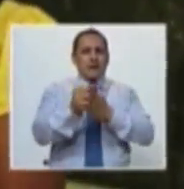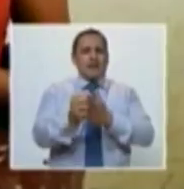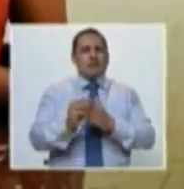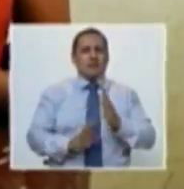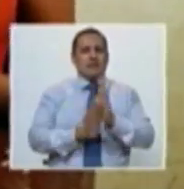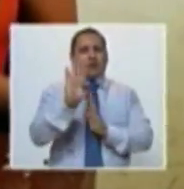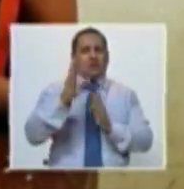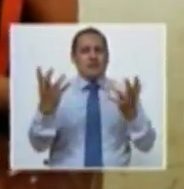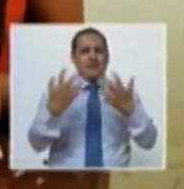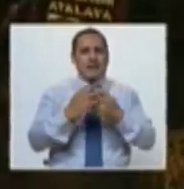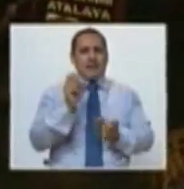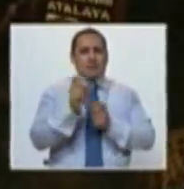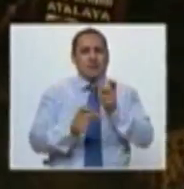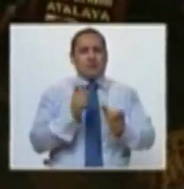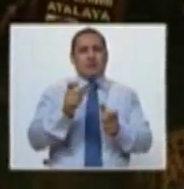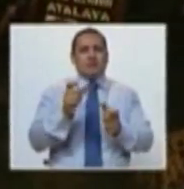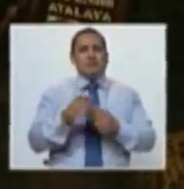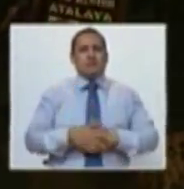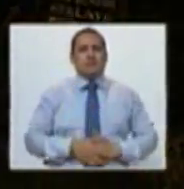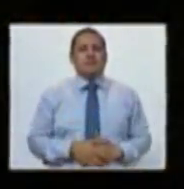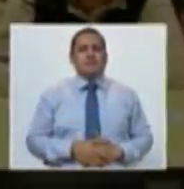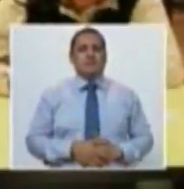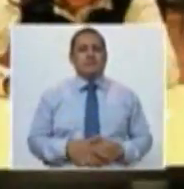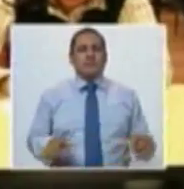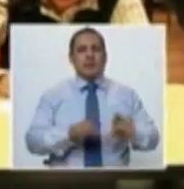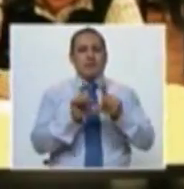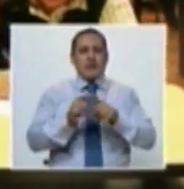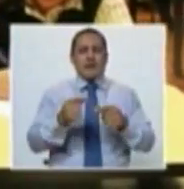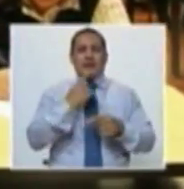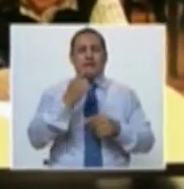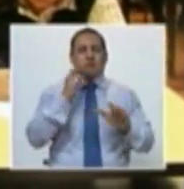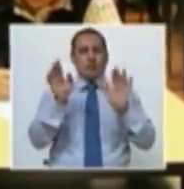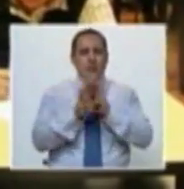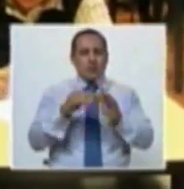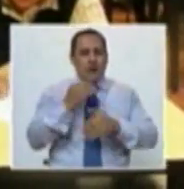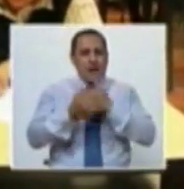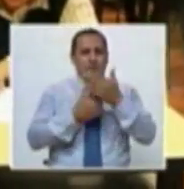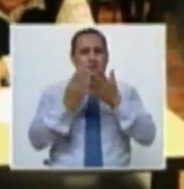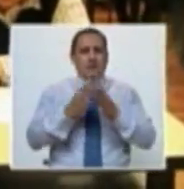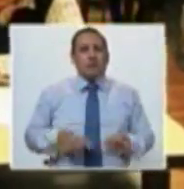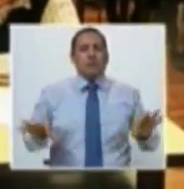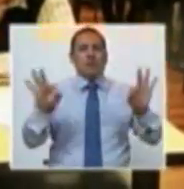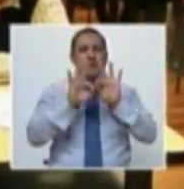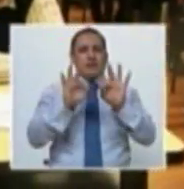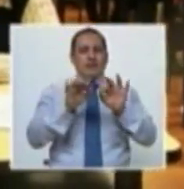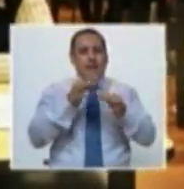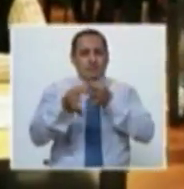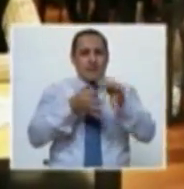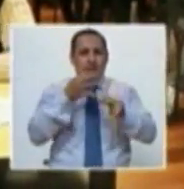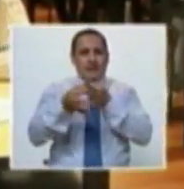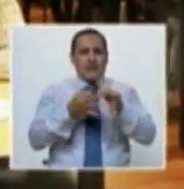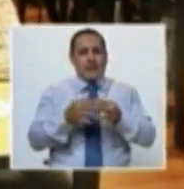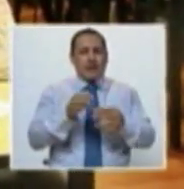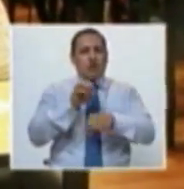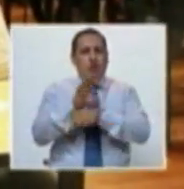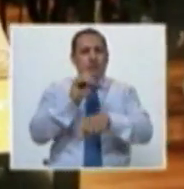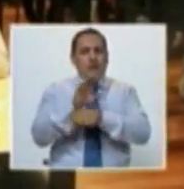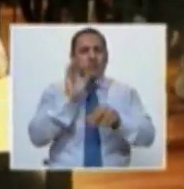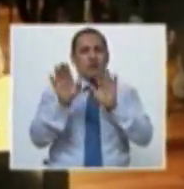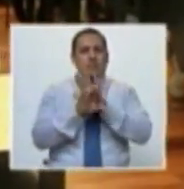desarrollo integral de las personas. Y es en ese punto que radica la importancia de subrayar la exigencia de